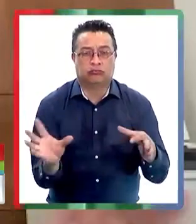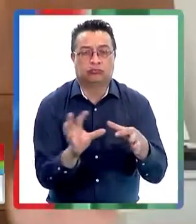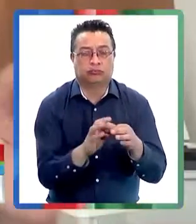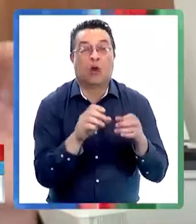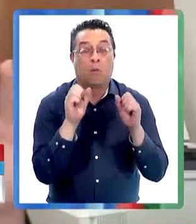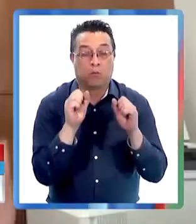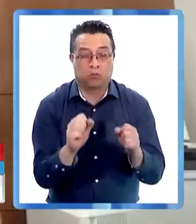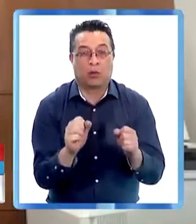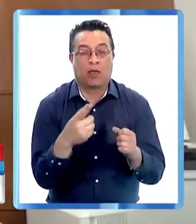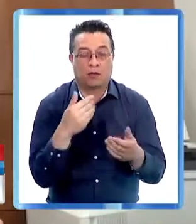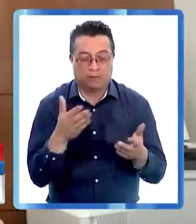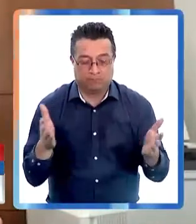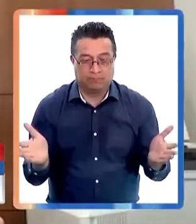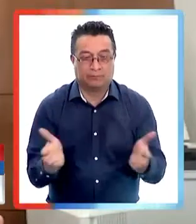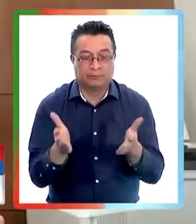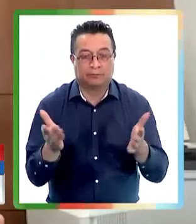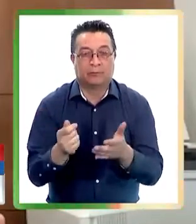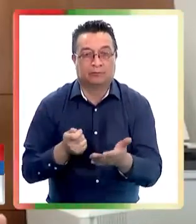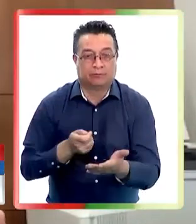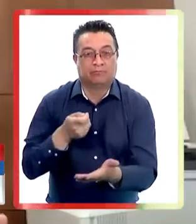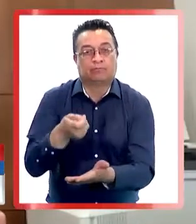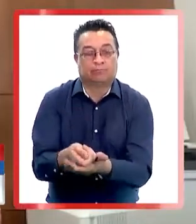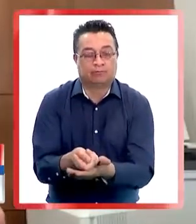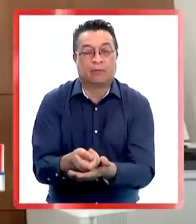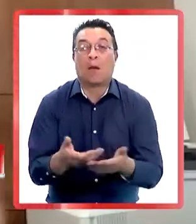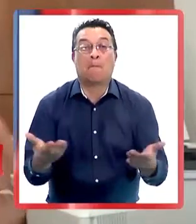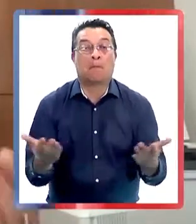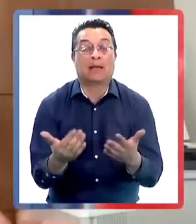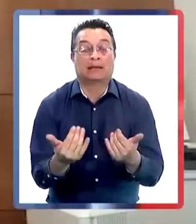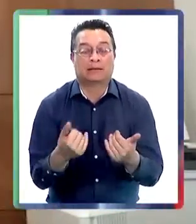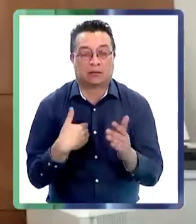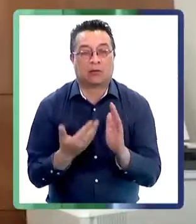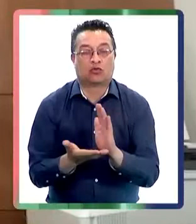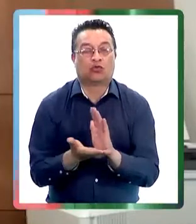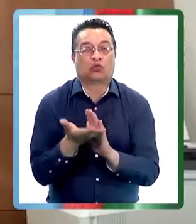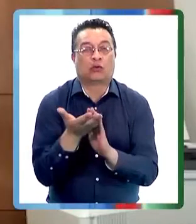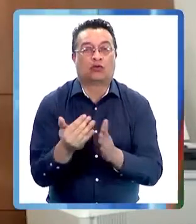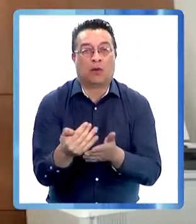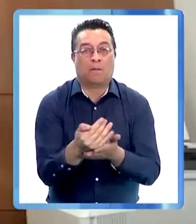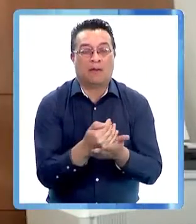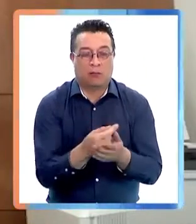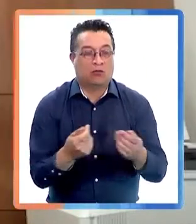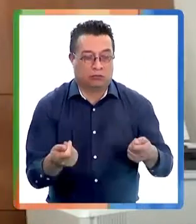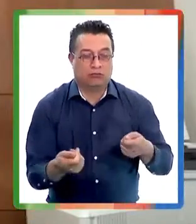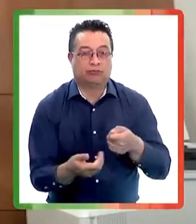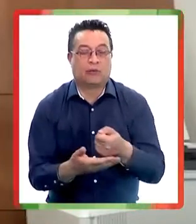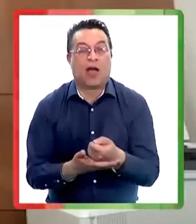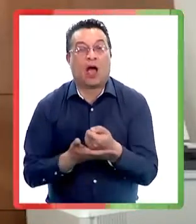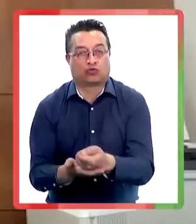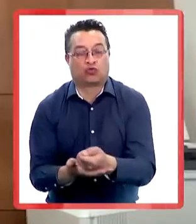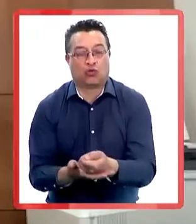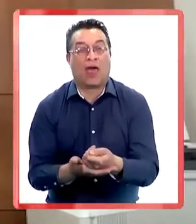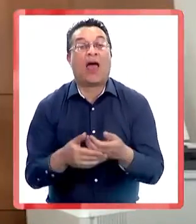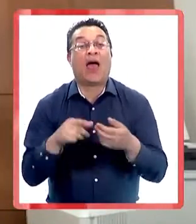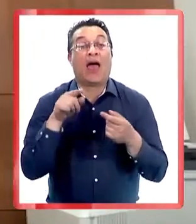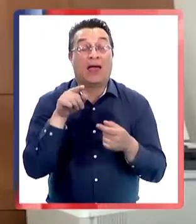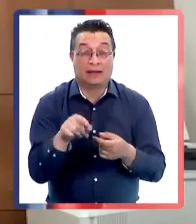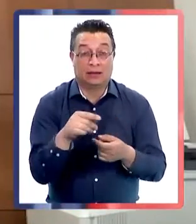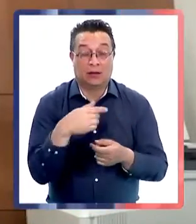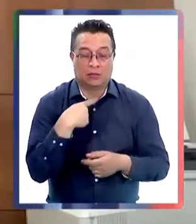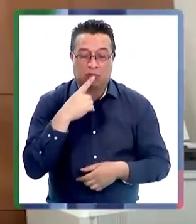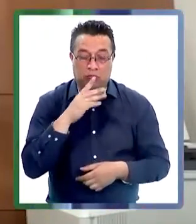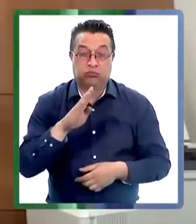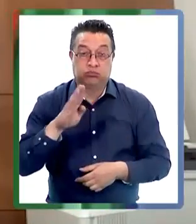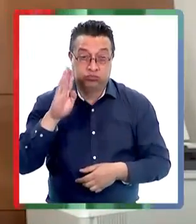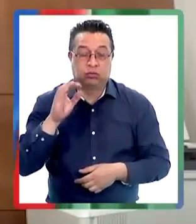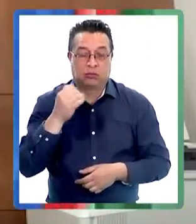poder, ¿cierto?, hacer este apalancamiento de recursos que requieren para el aumento del salario mínimo. Pero tenemos un compromiso como gobierno